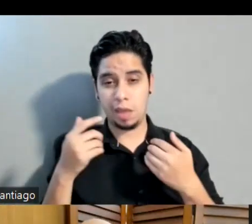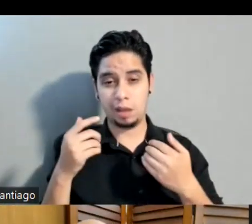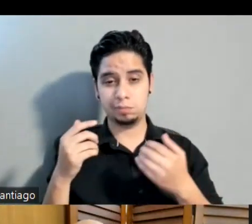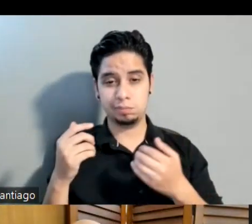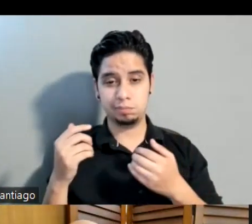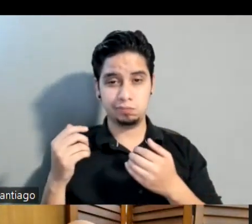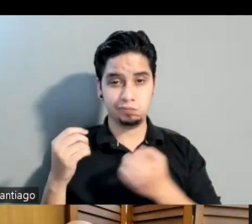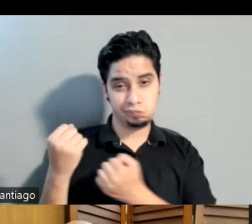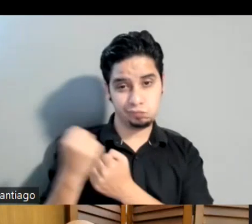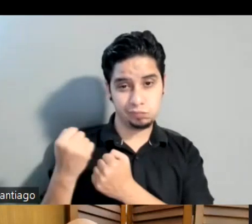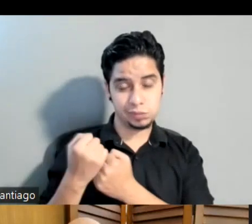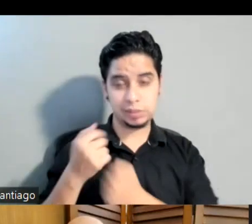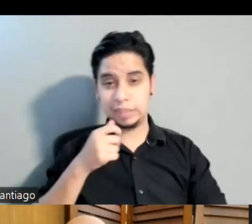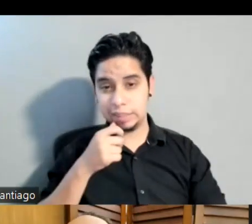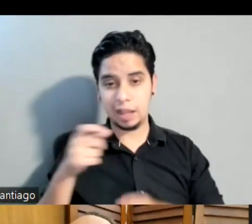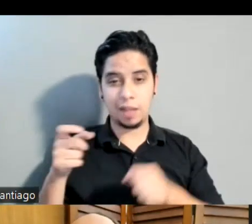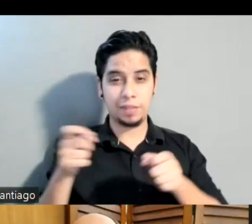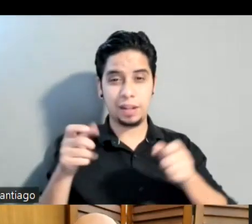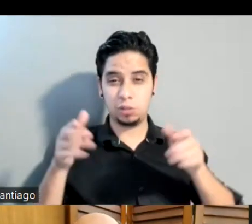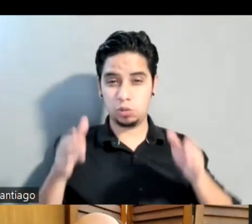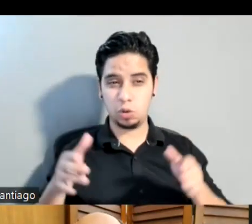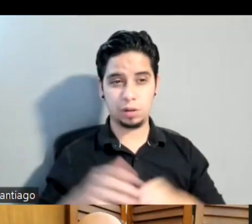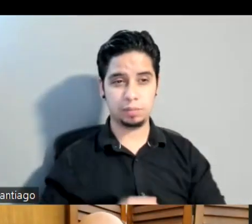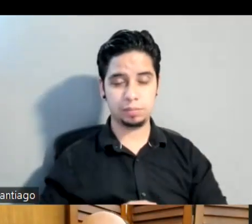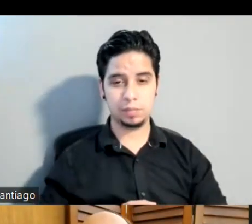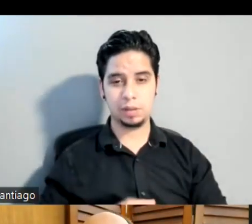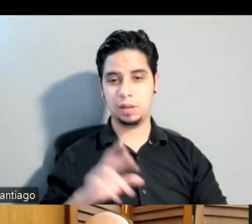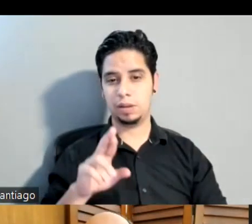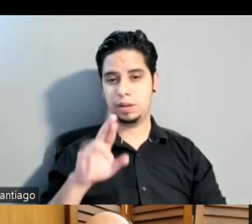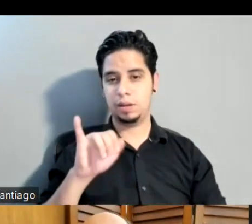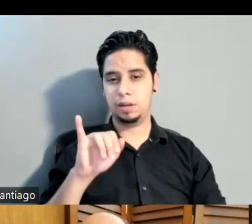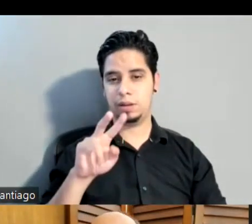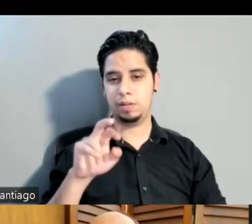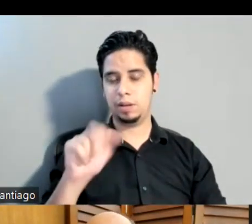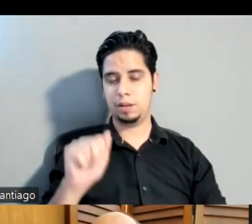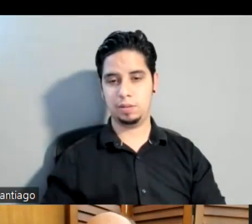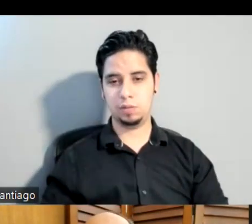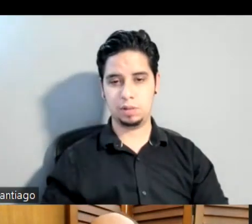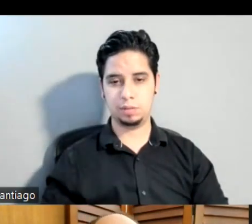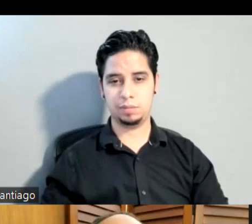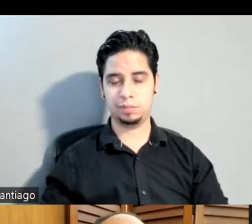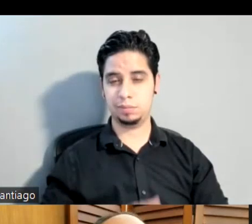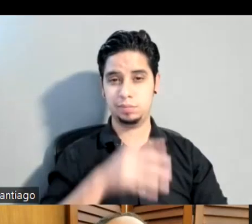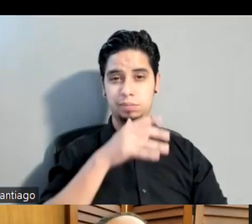tuyo, que es la directora, Jamie Rivera. La señorita directora.